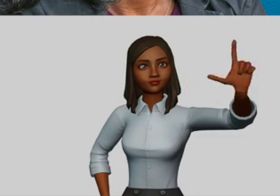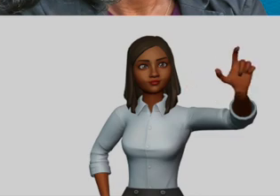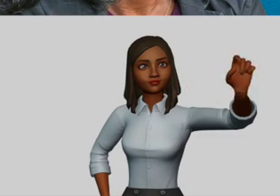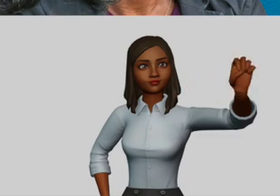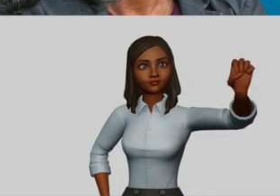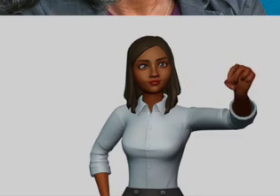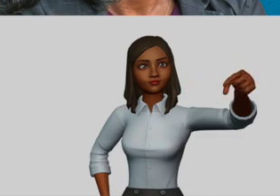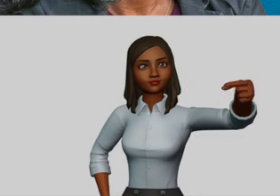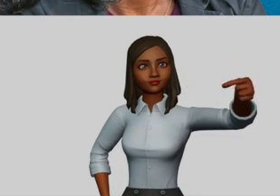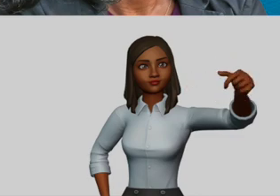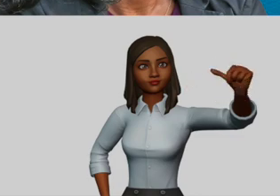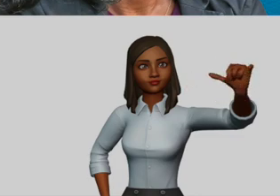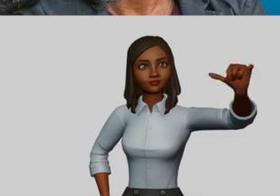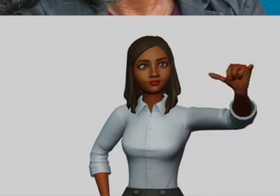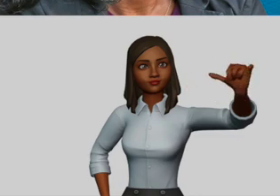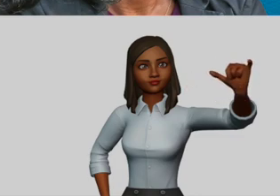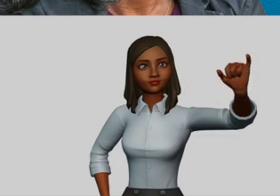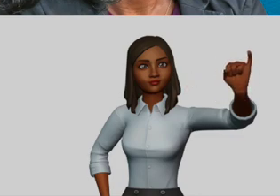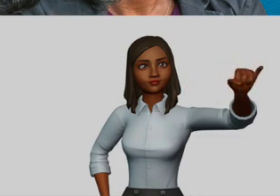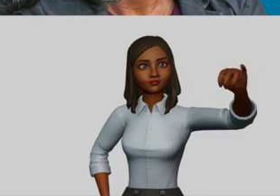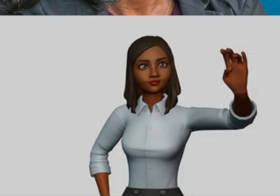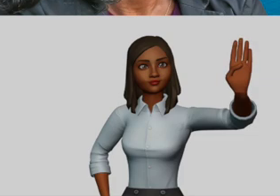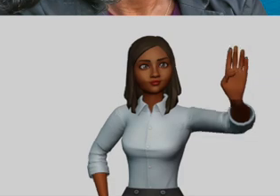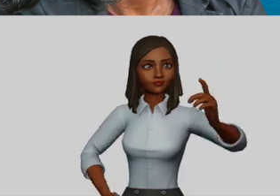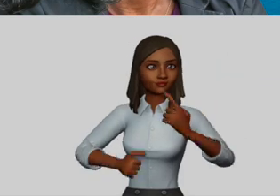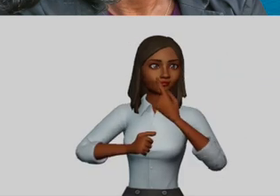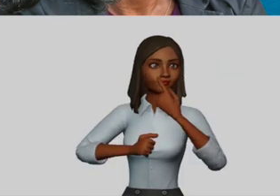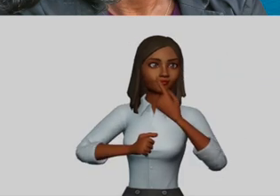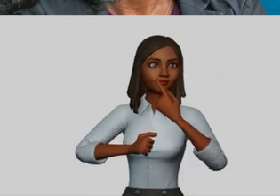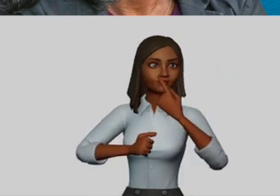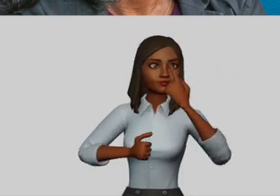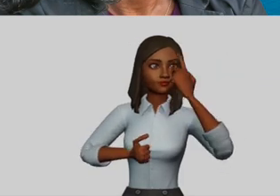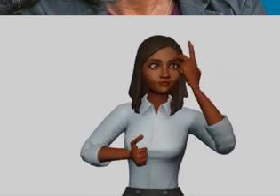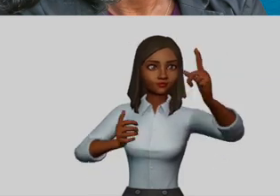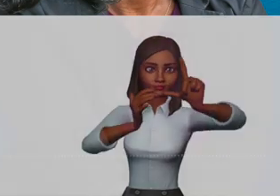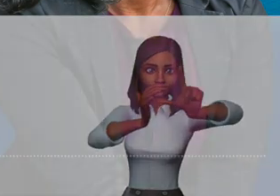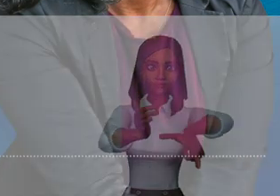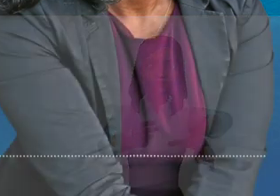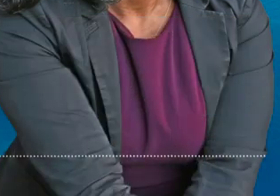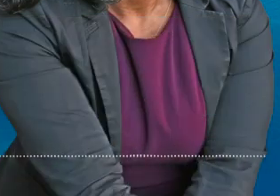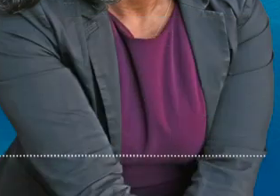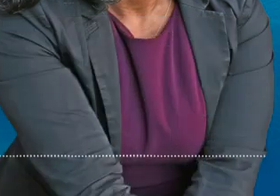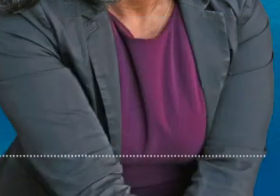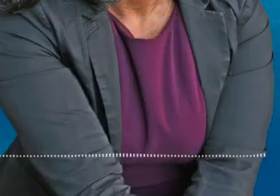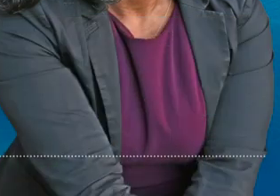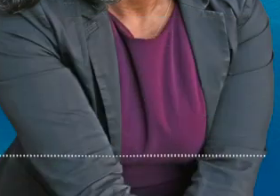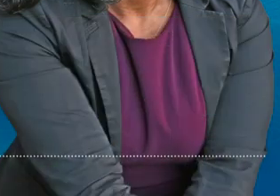sociales @DominicansInTech. Hasta el próximo episodio, señores.